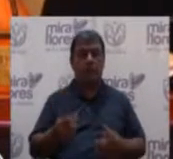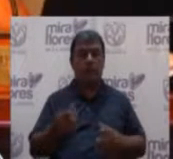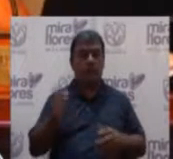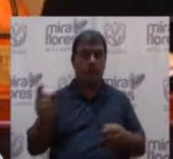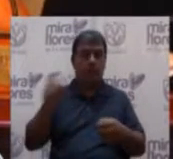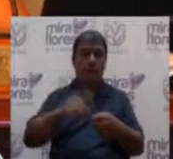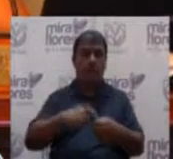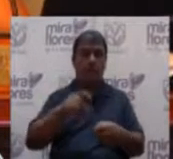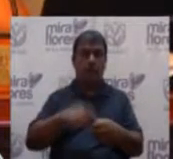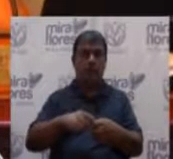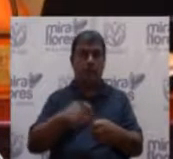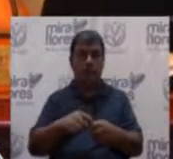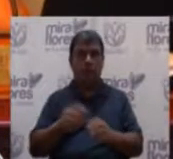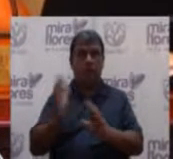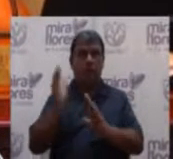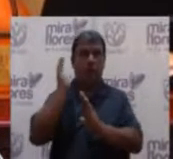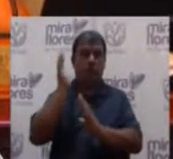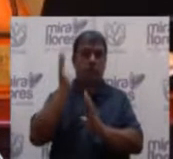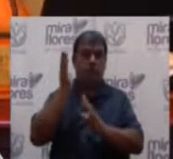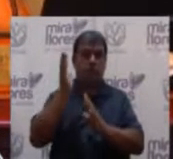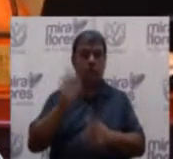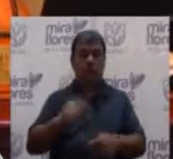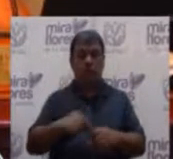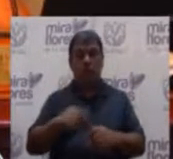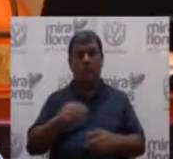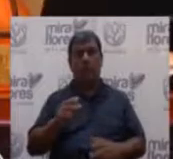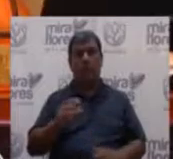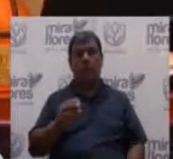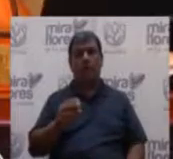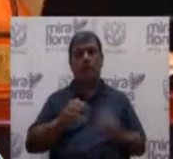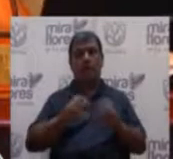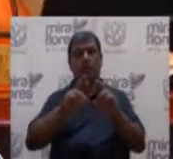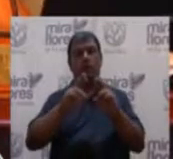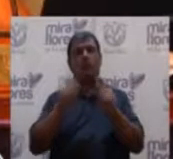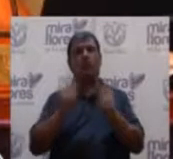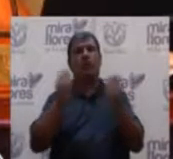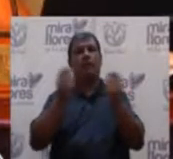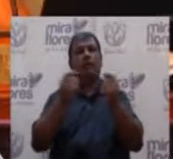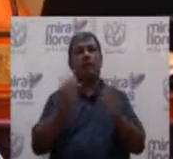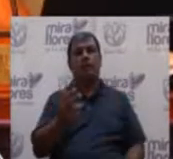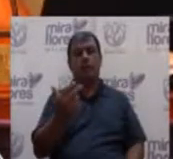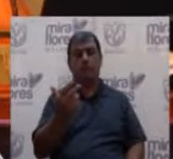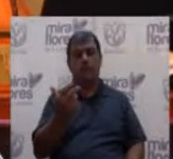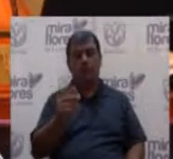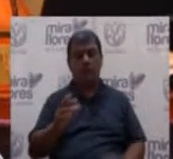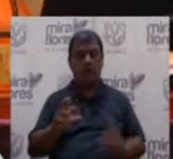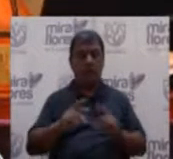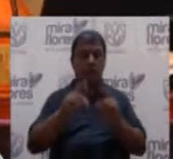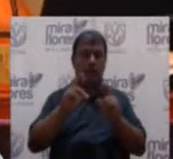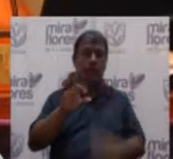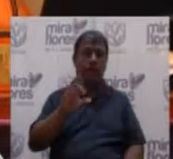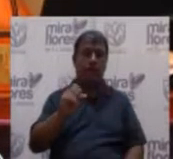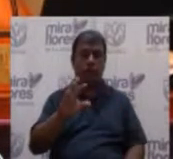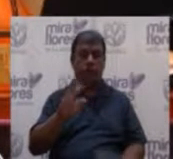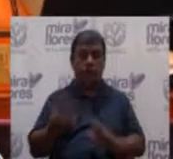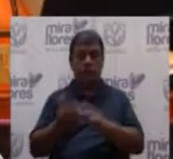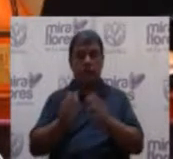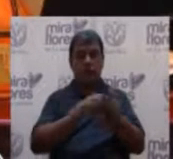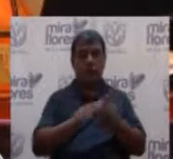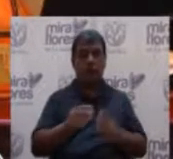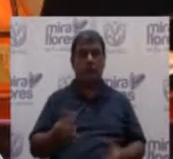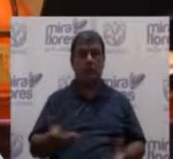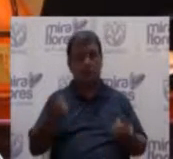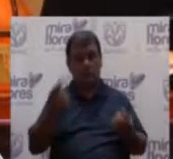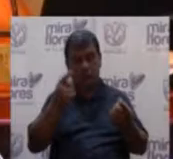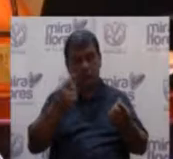que participe como conferencista en el evento 13 Contextualiza, Foro de Ciudades TIC, de conformidad con